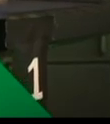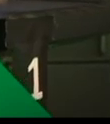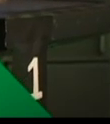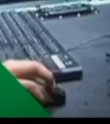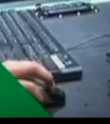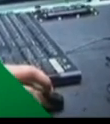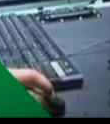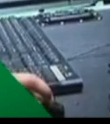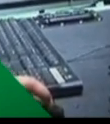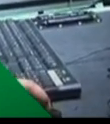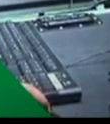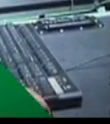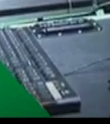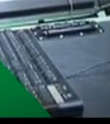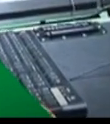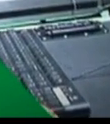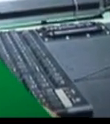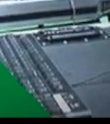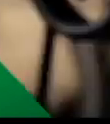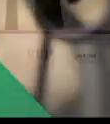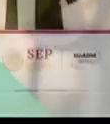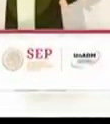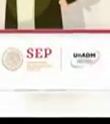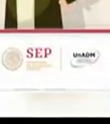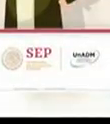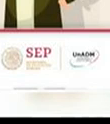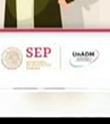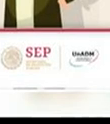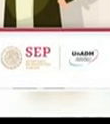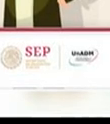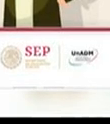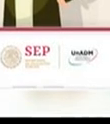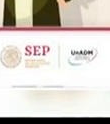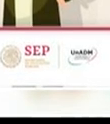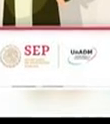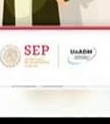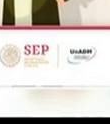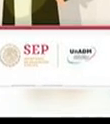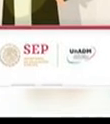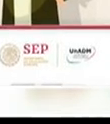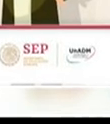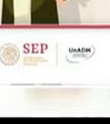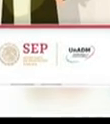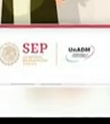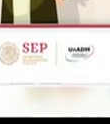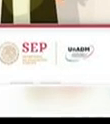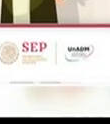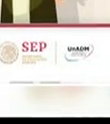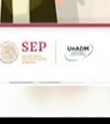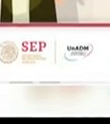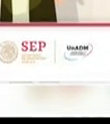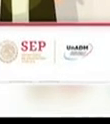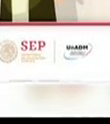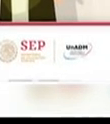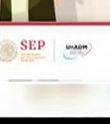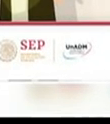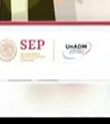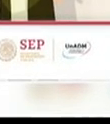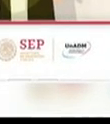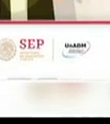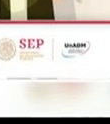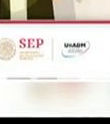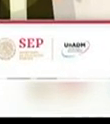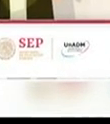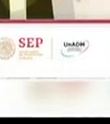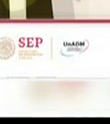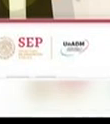www.televisioneducativa.gov.mx/capacitación. Tienes hasta el 22 de marzo. ¿Ya sabes qué vas a hacer después del bachillerato? La Universidad Abierta y a Distancia